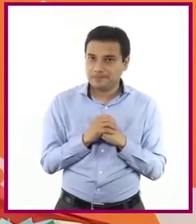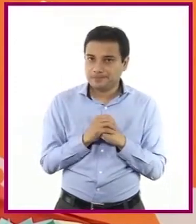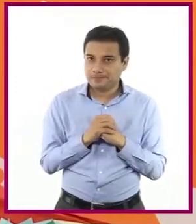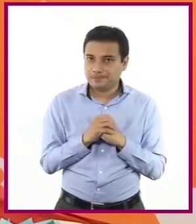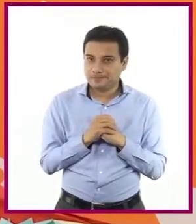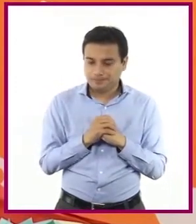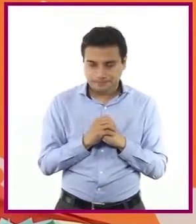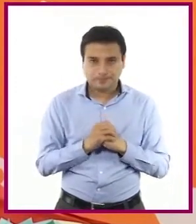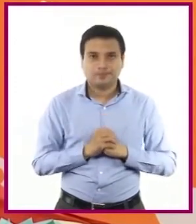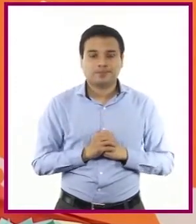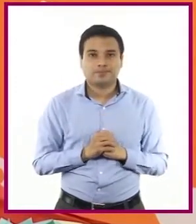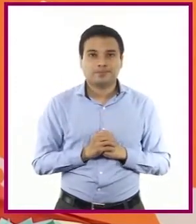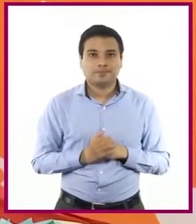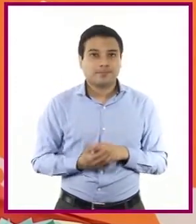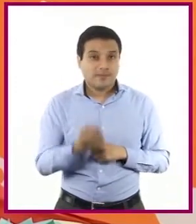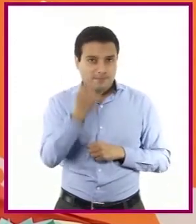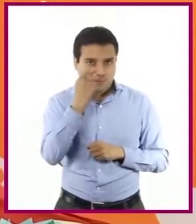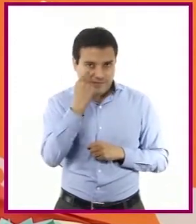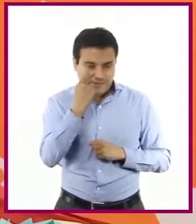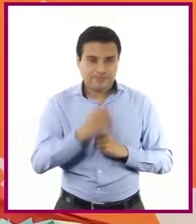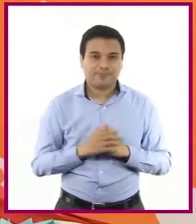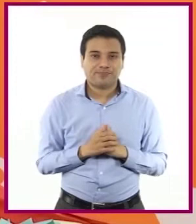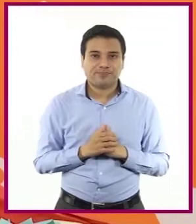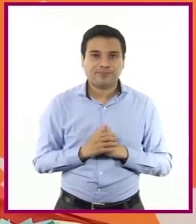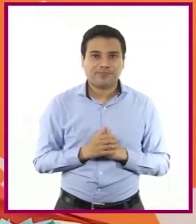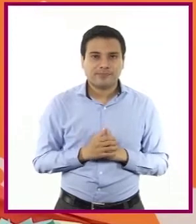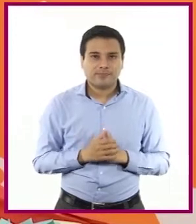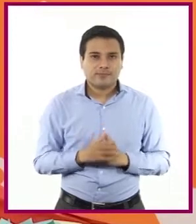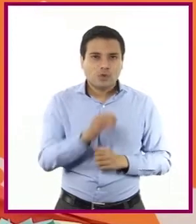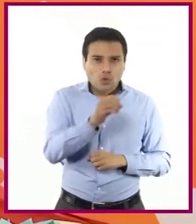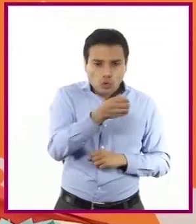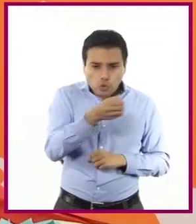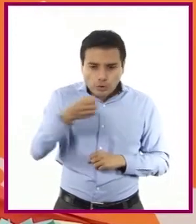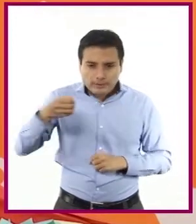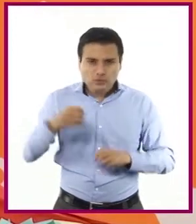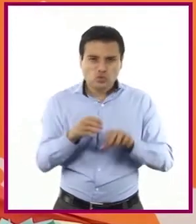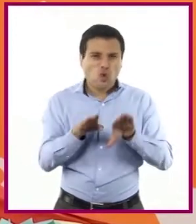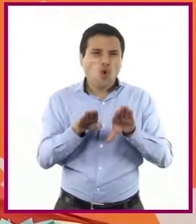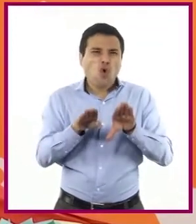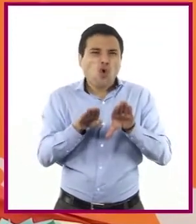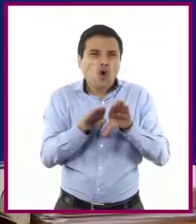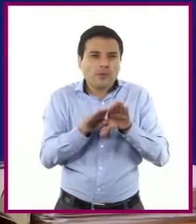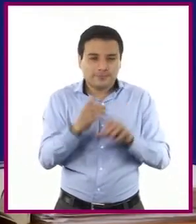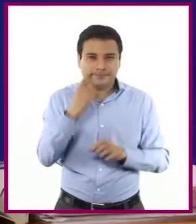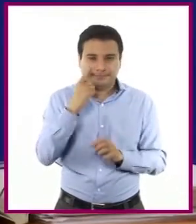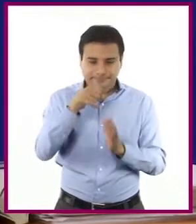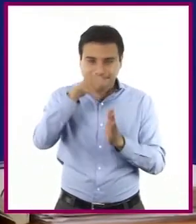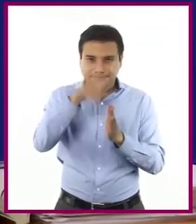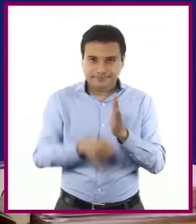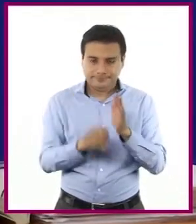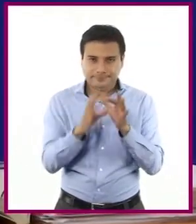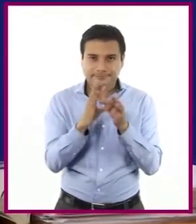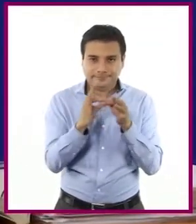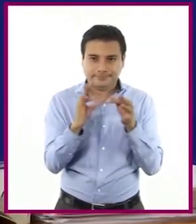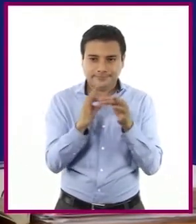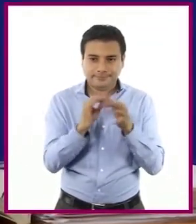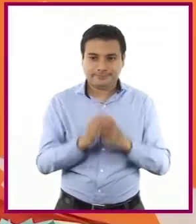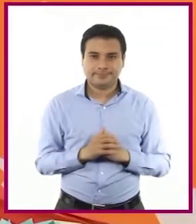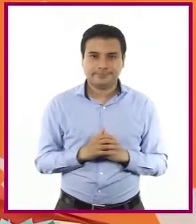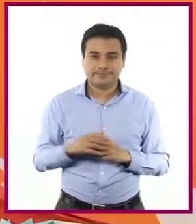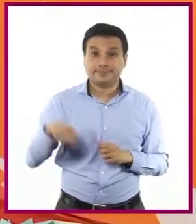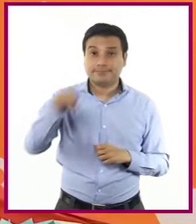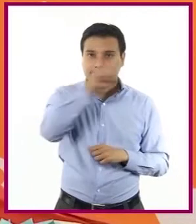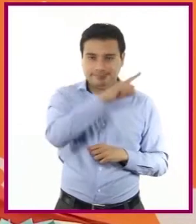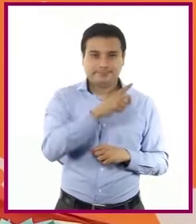¿Qué les parece si profundizamos en el proceso de la selección de información? Tenemos que